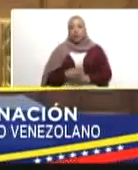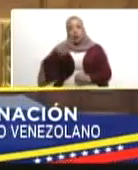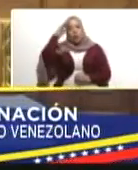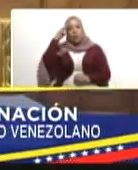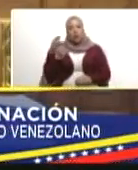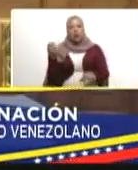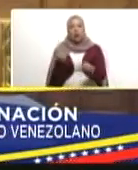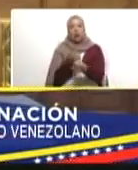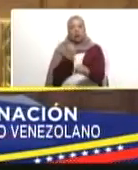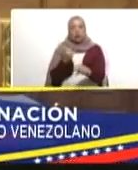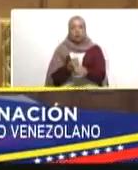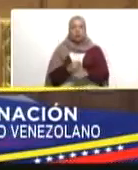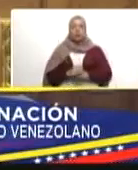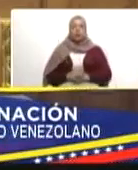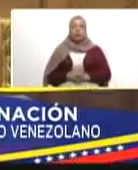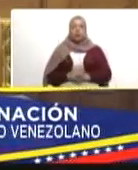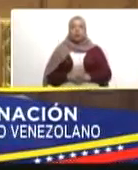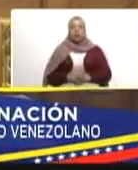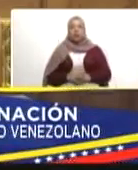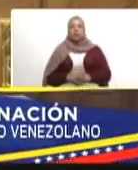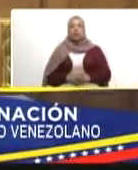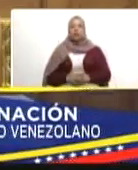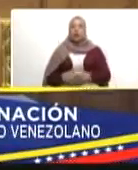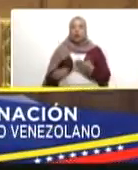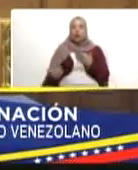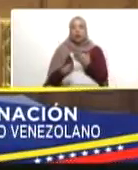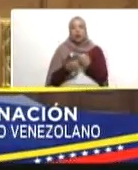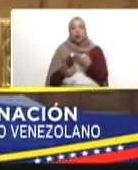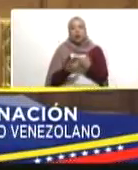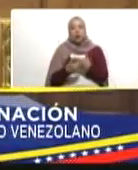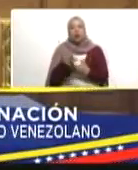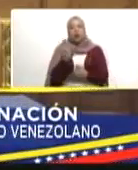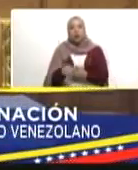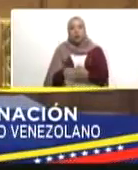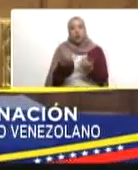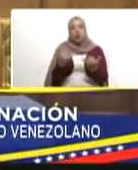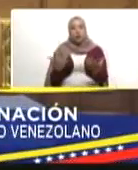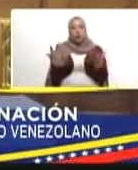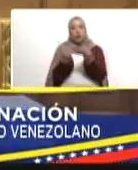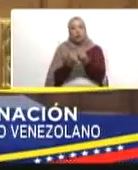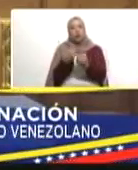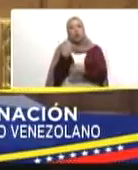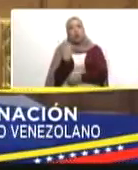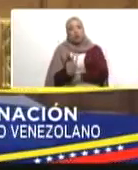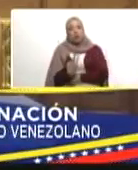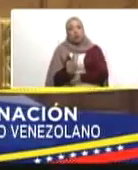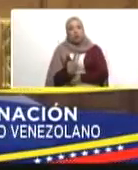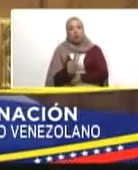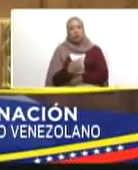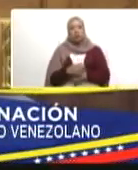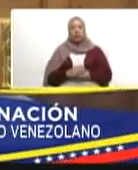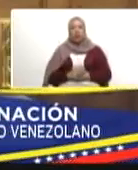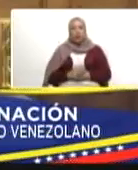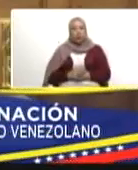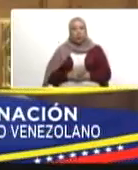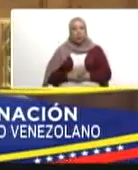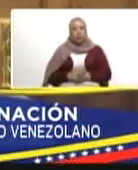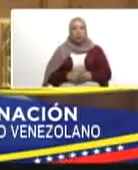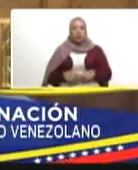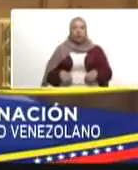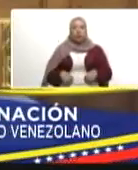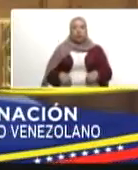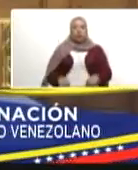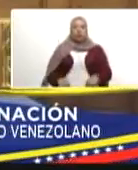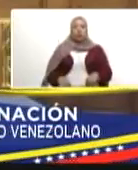plan tenían atacar al general Padrino y atacarme a mí cuando estuviéramos juntos los dos